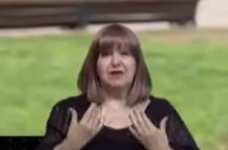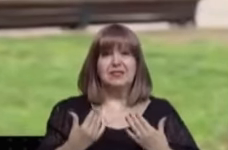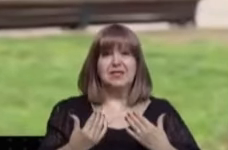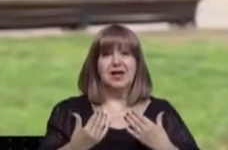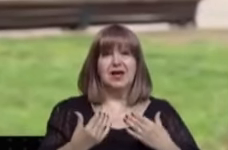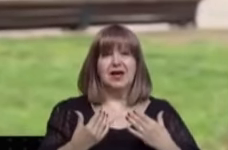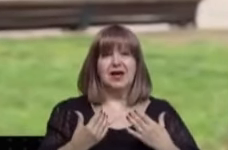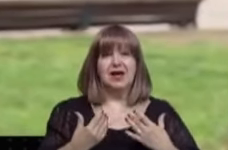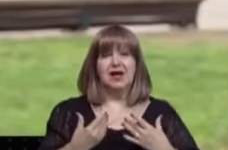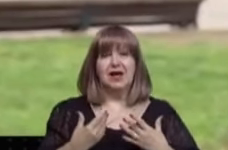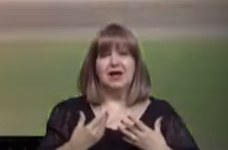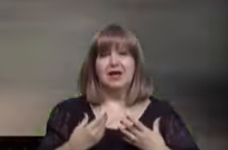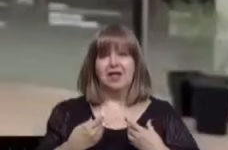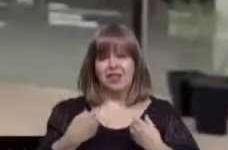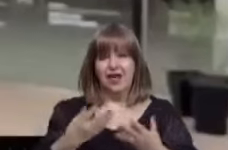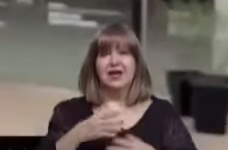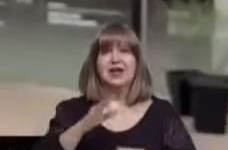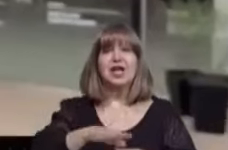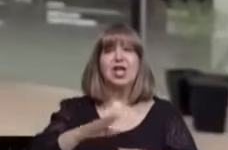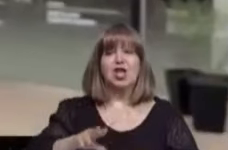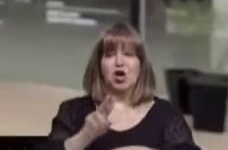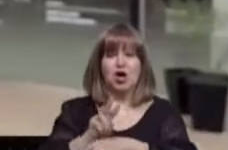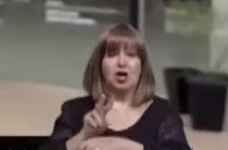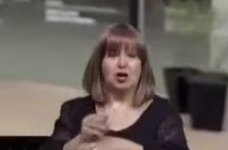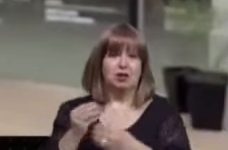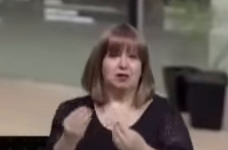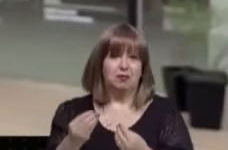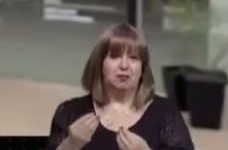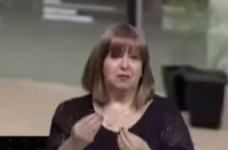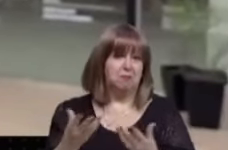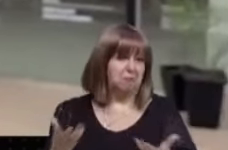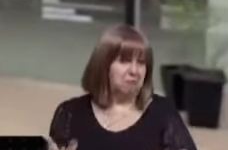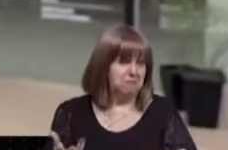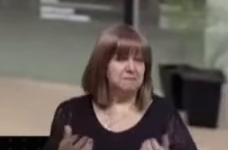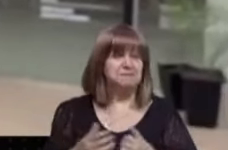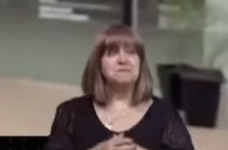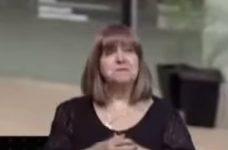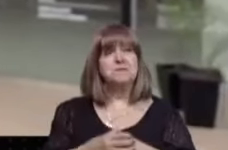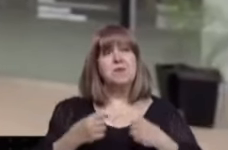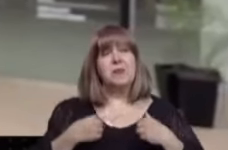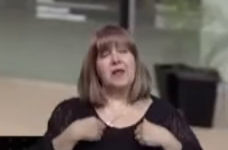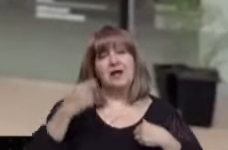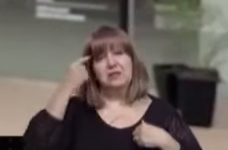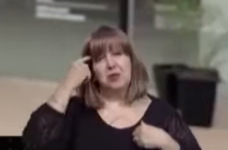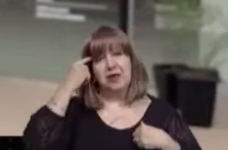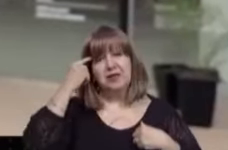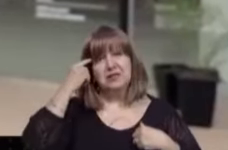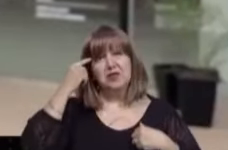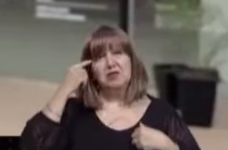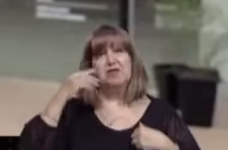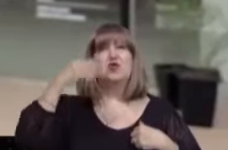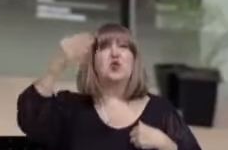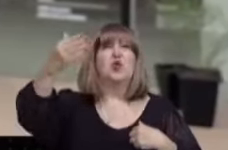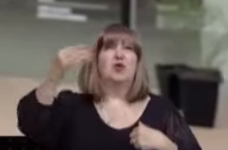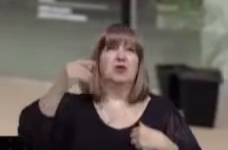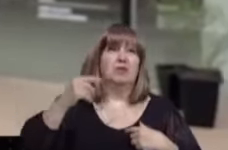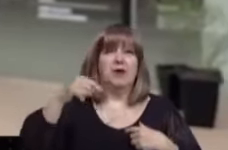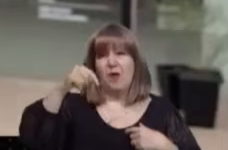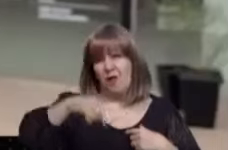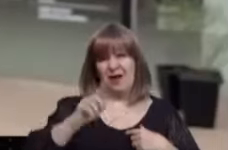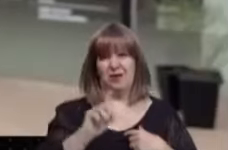ahora no puedo brindarle a un niño. Surge, pero es como preferimos no pensarlo. O